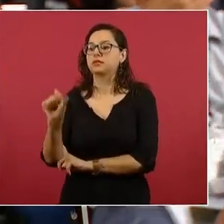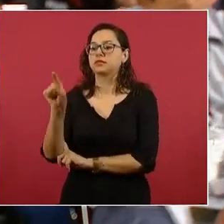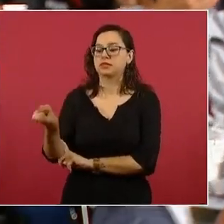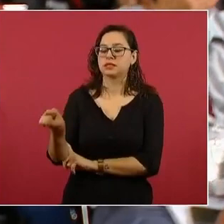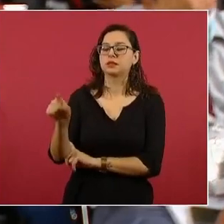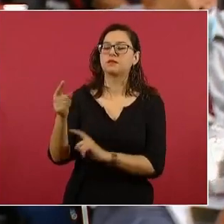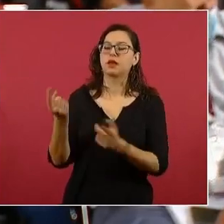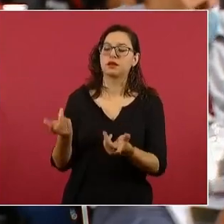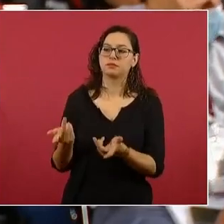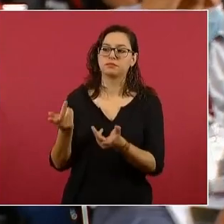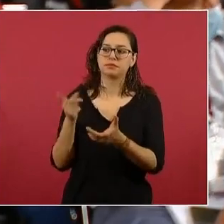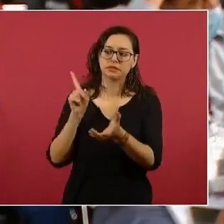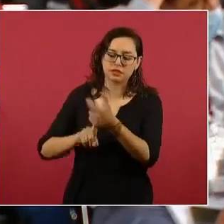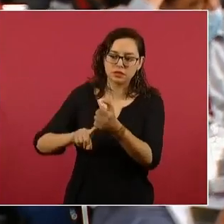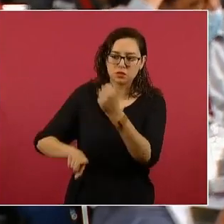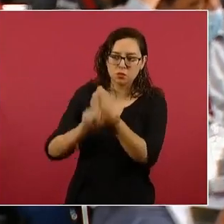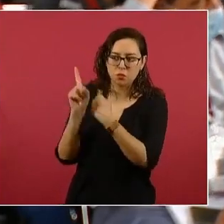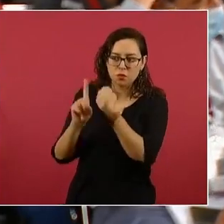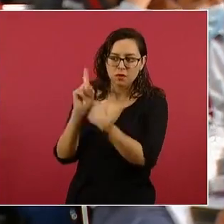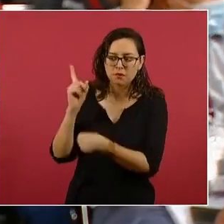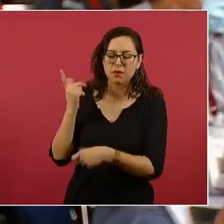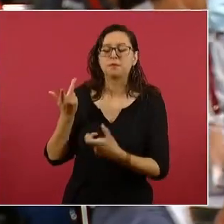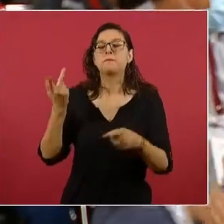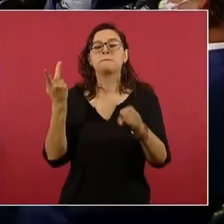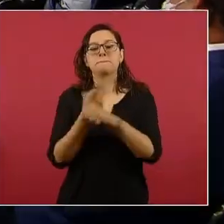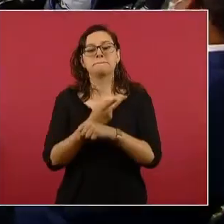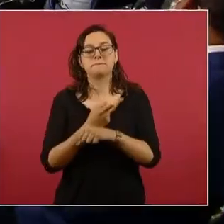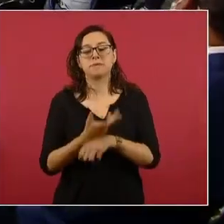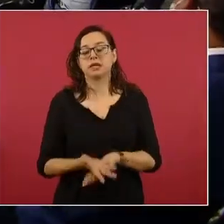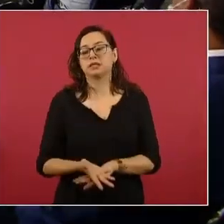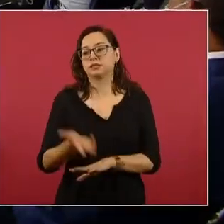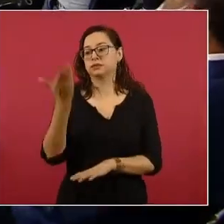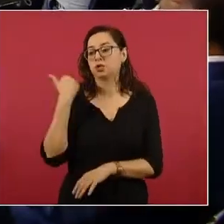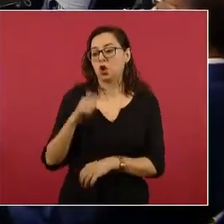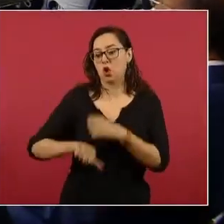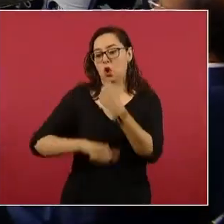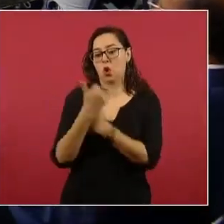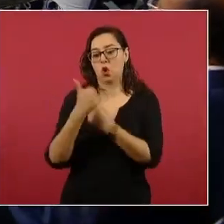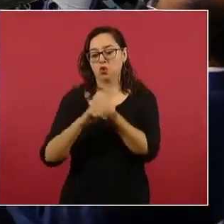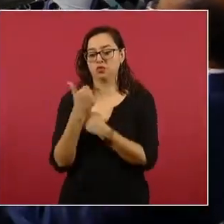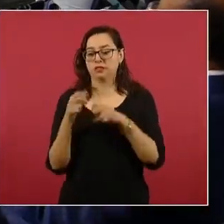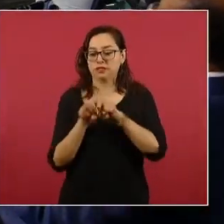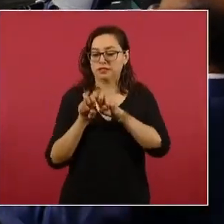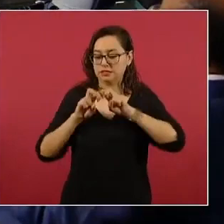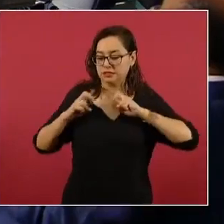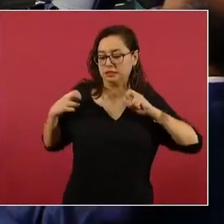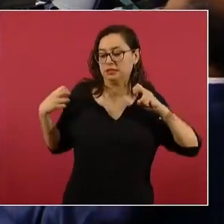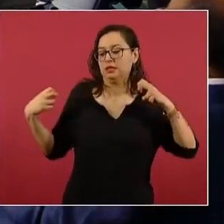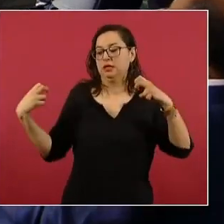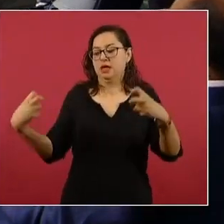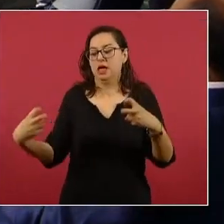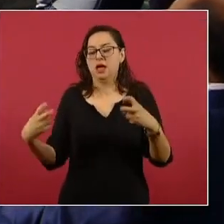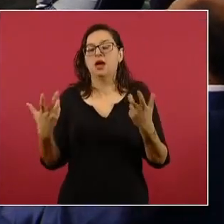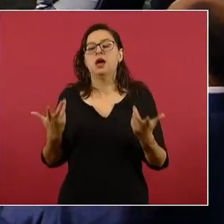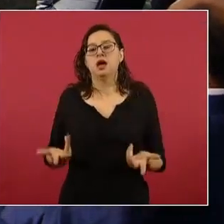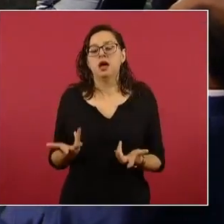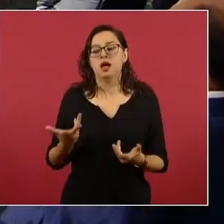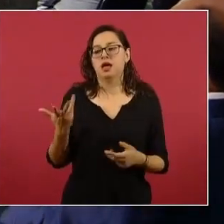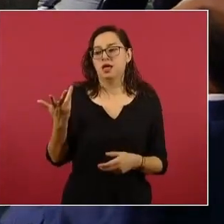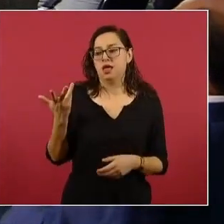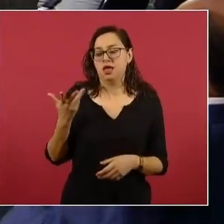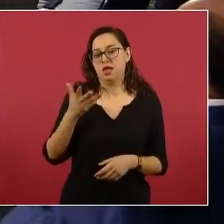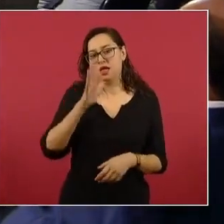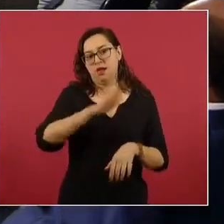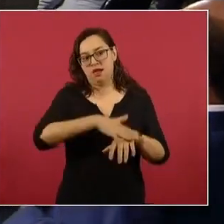reunieron los 11 magistrados de la Sala Superior, 10 de ellos convocaron al magistrado presidente